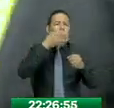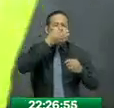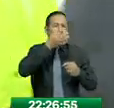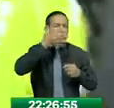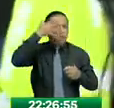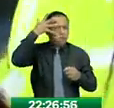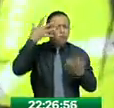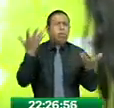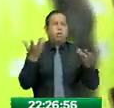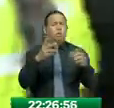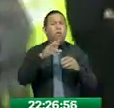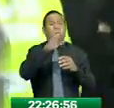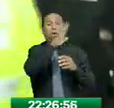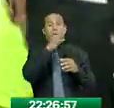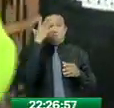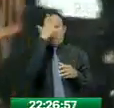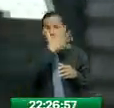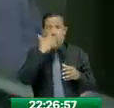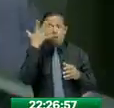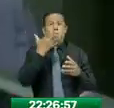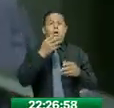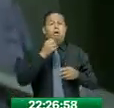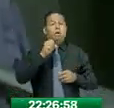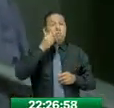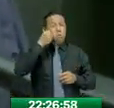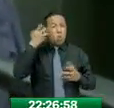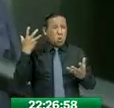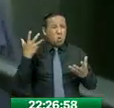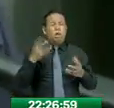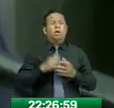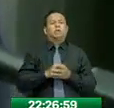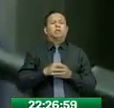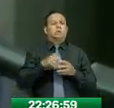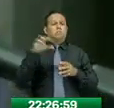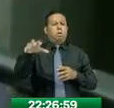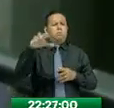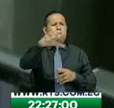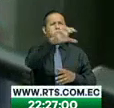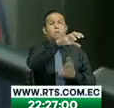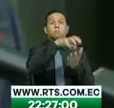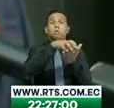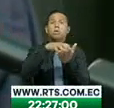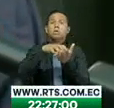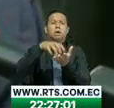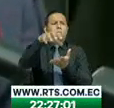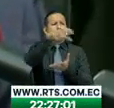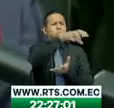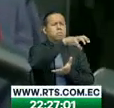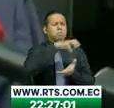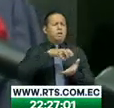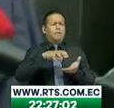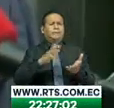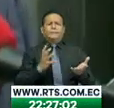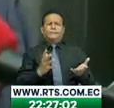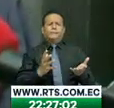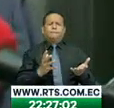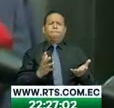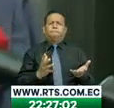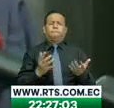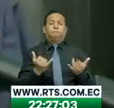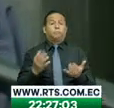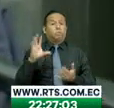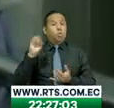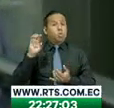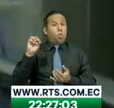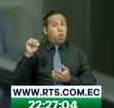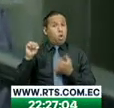Zona Santiago, Esmeraldas y Zamora Chinchipe. Están diferentes provincias en diferentes momentos. Entonces, también en el COE de